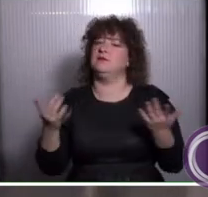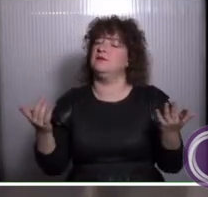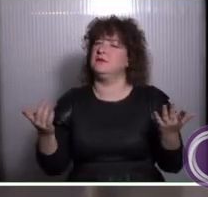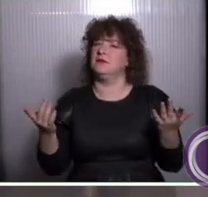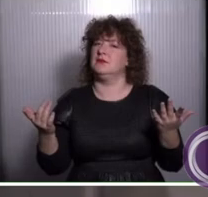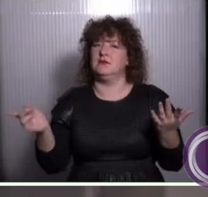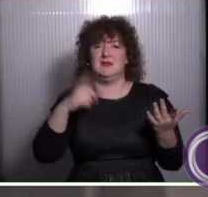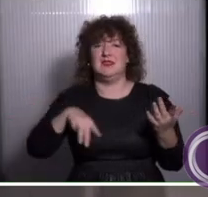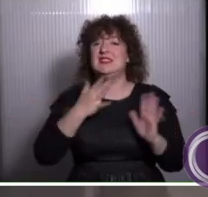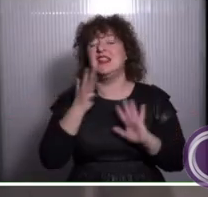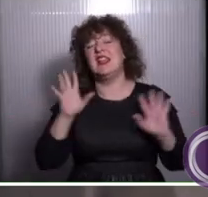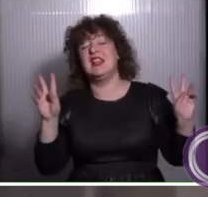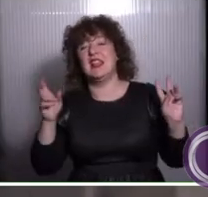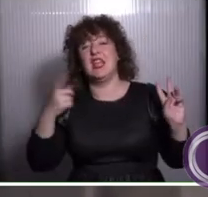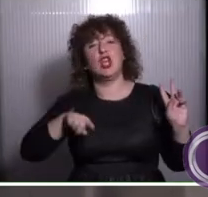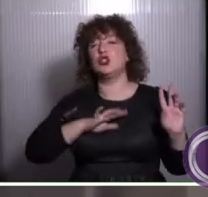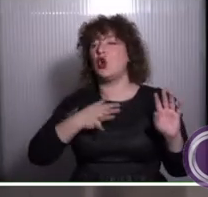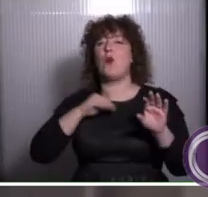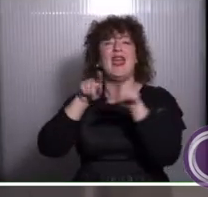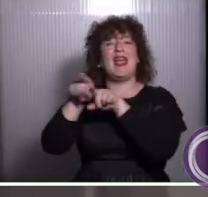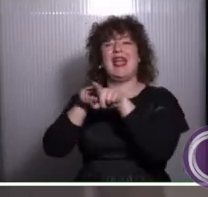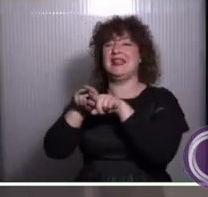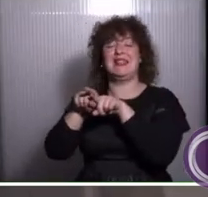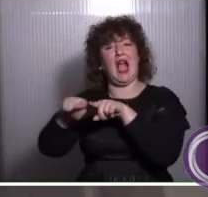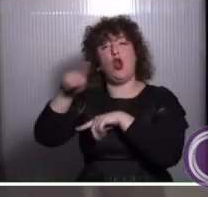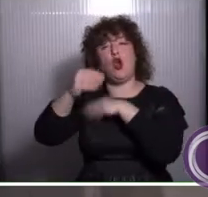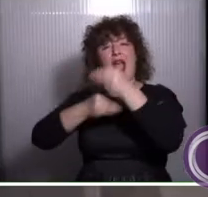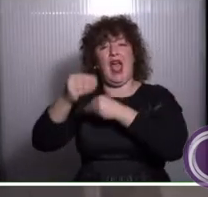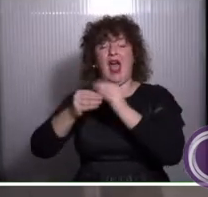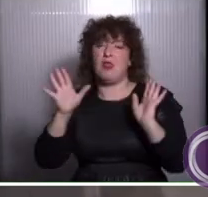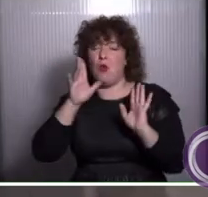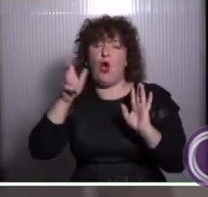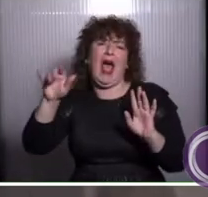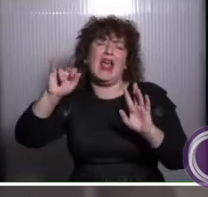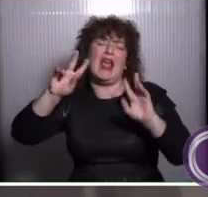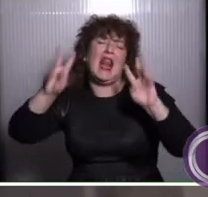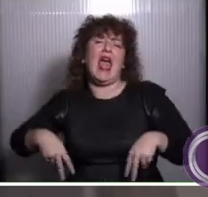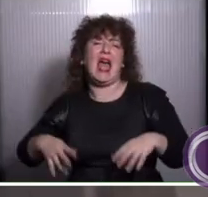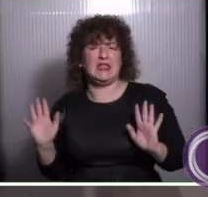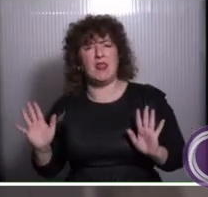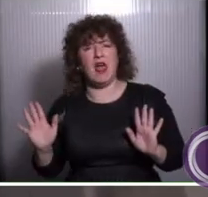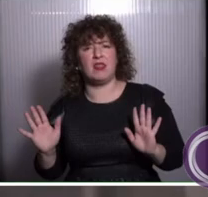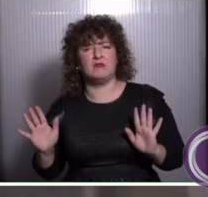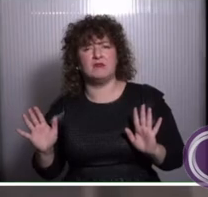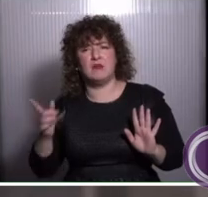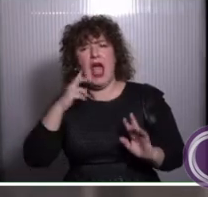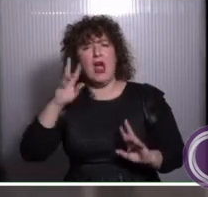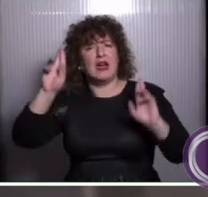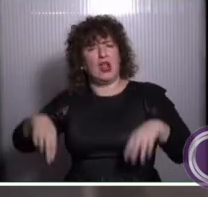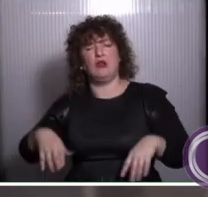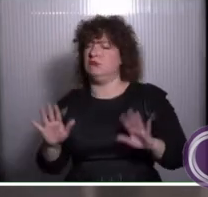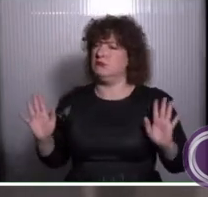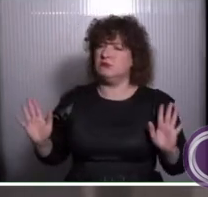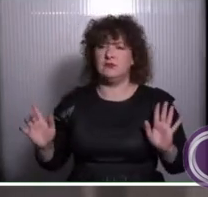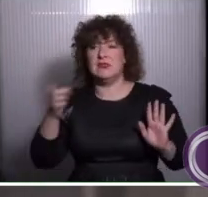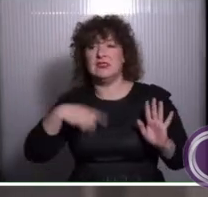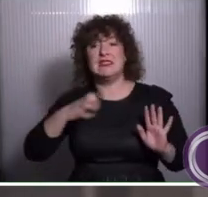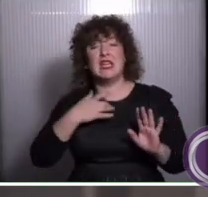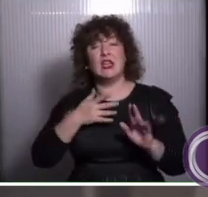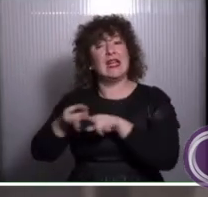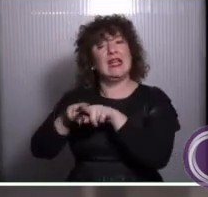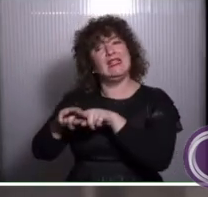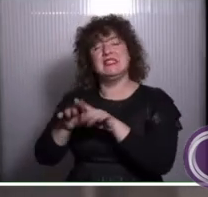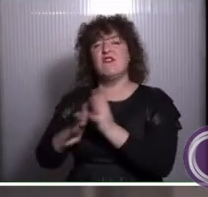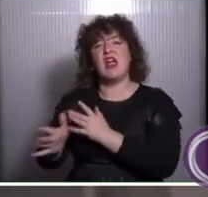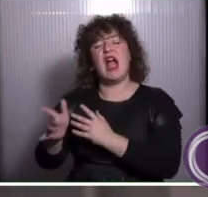una legitimidad que nos impide criticar estas actuaciones. Es decir, si nosotros criticamos estas actuaciones, estamos